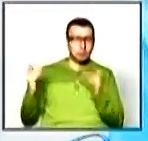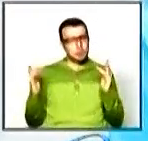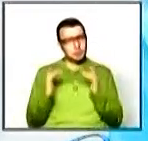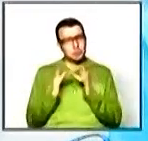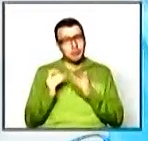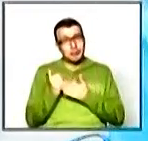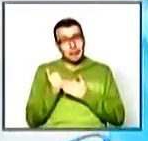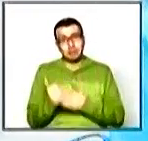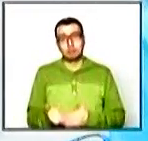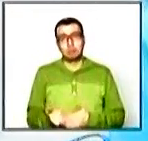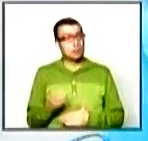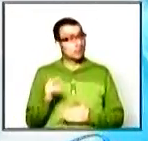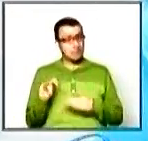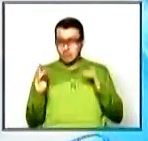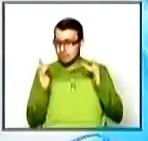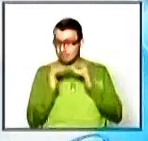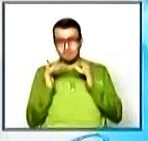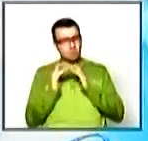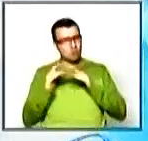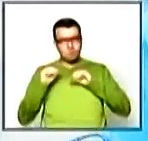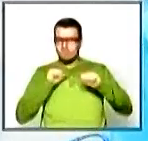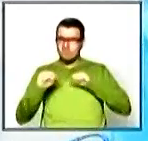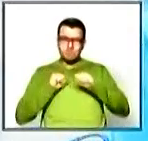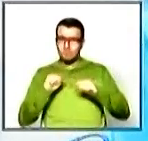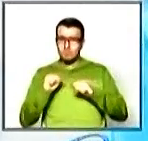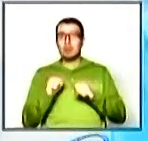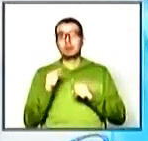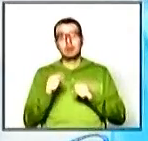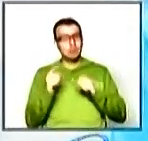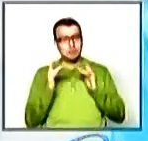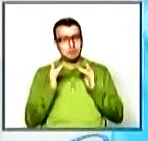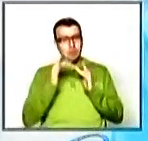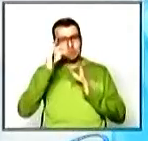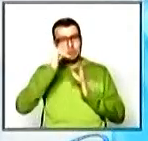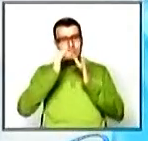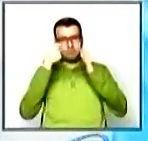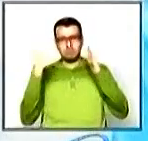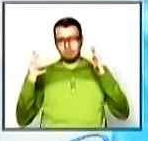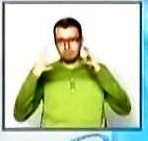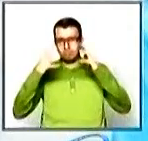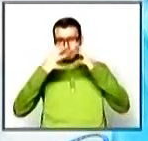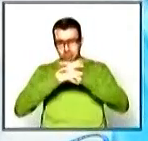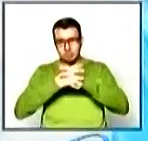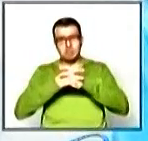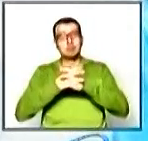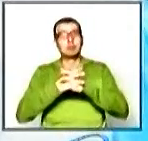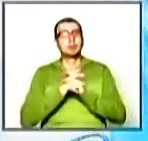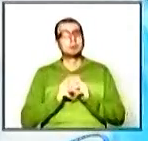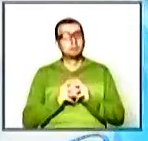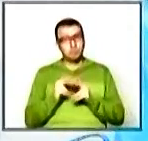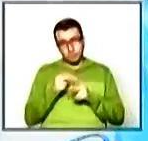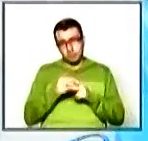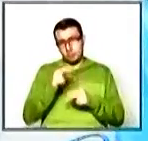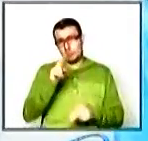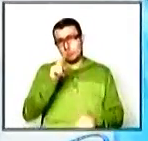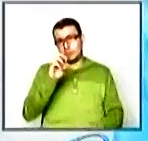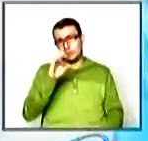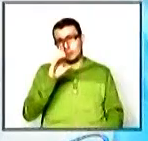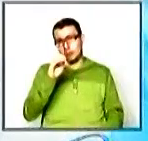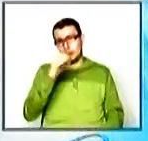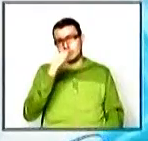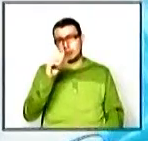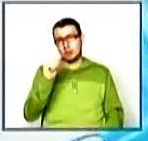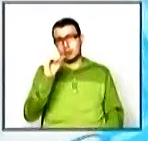después de que esos puntos están activados se establece una conexión entre todos ellos que llamamos red axiotonal. Esa red axiotonal nos comunica con esa